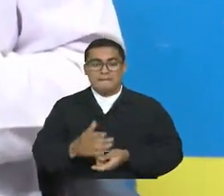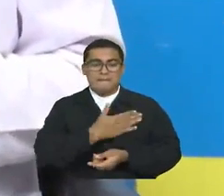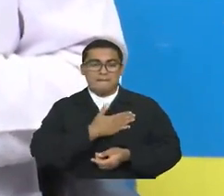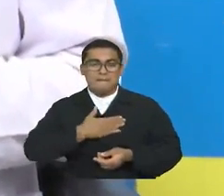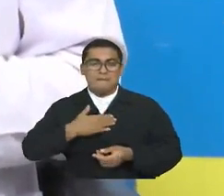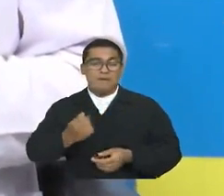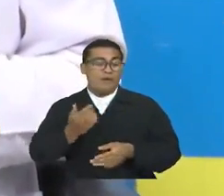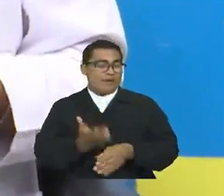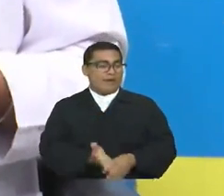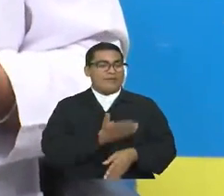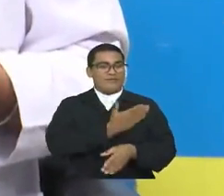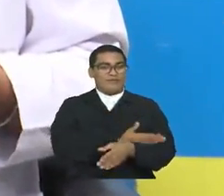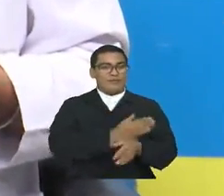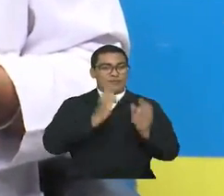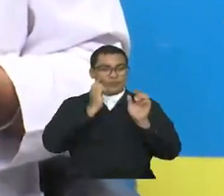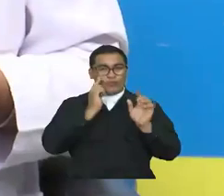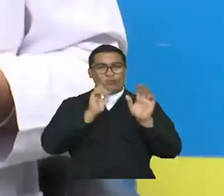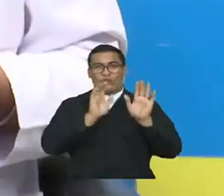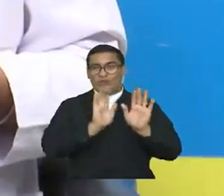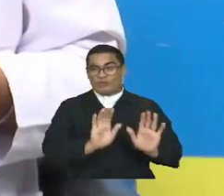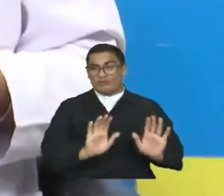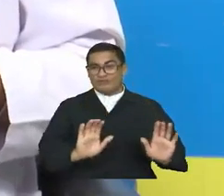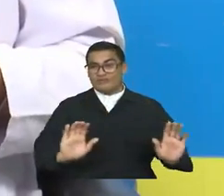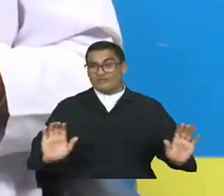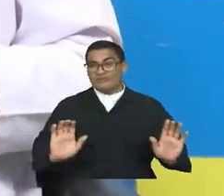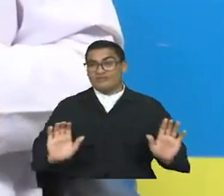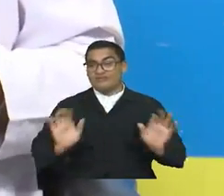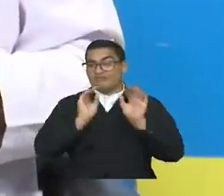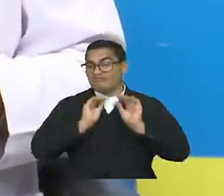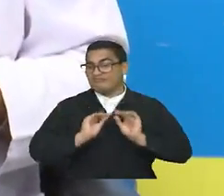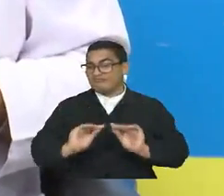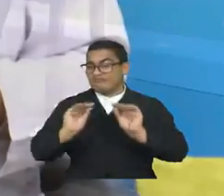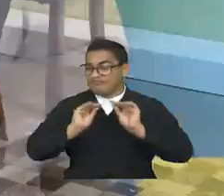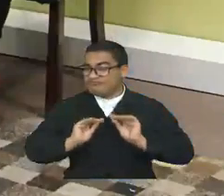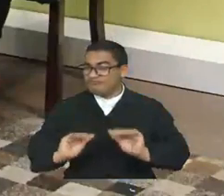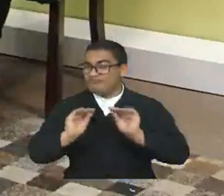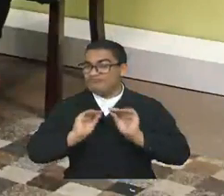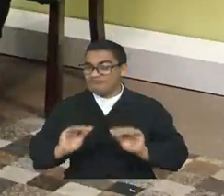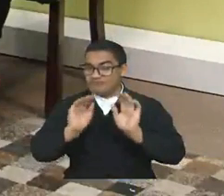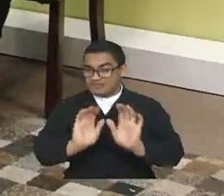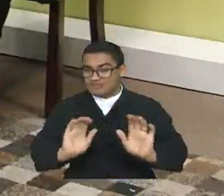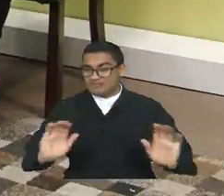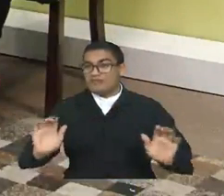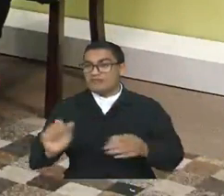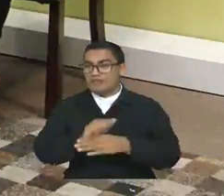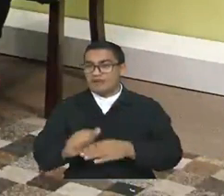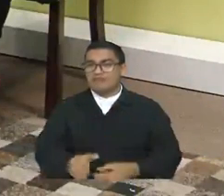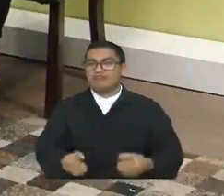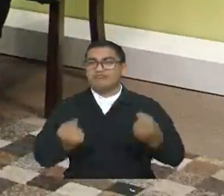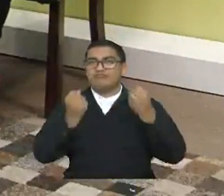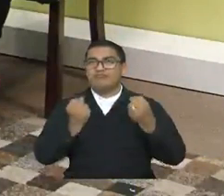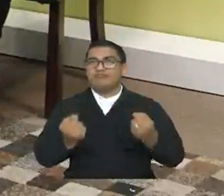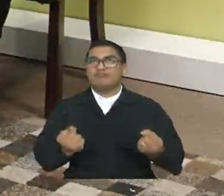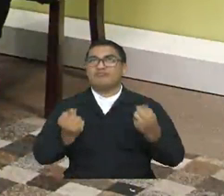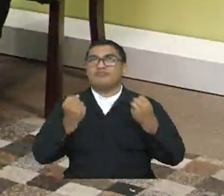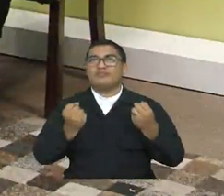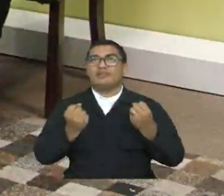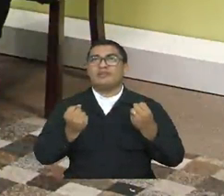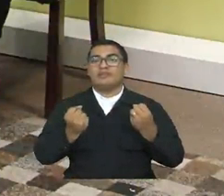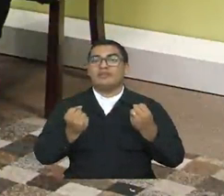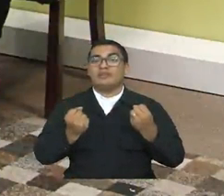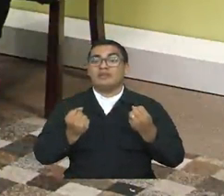Es mejor prevenir. Es importante para formar el hábito. Entonces. Es importante para fomentar el hábito. Y además